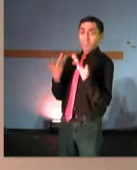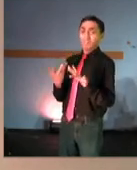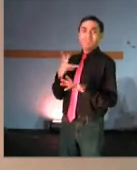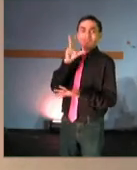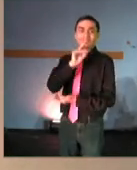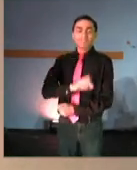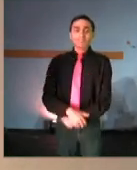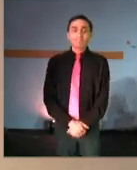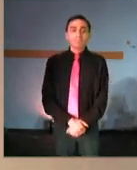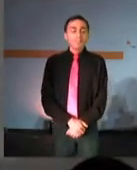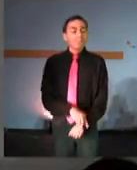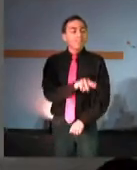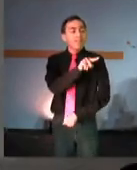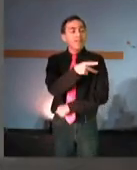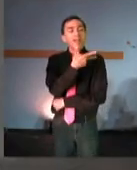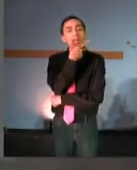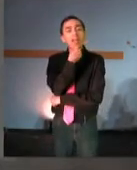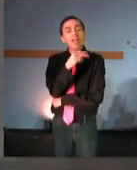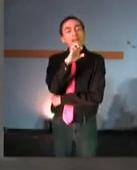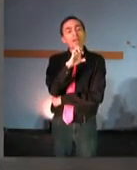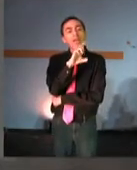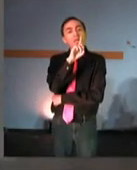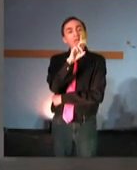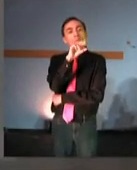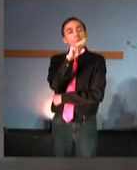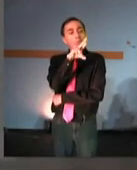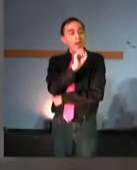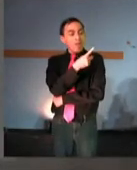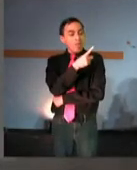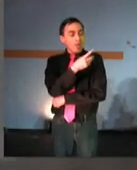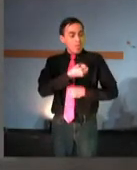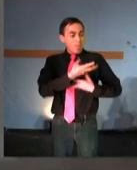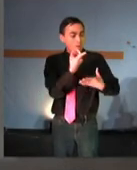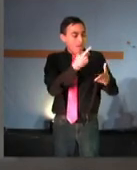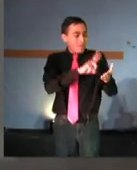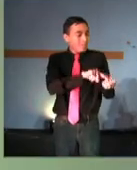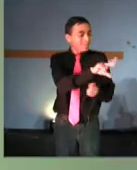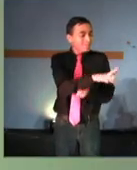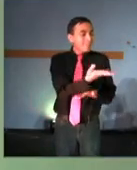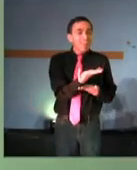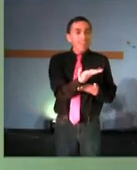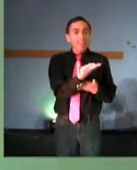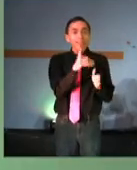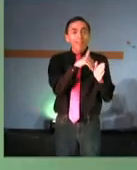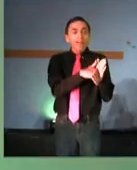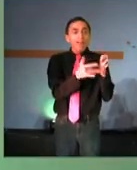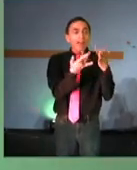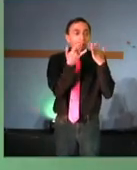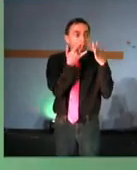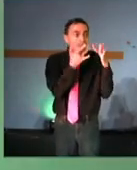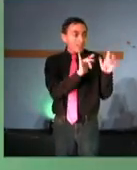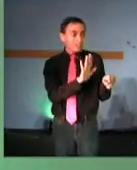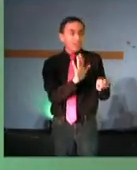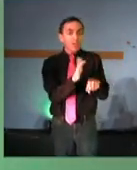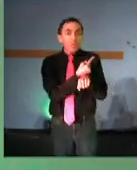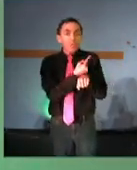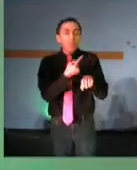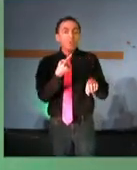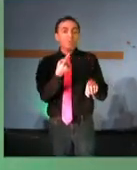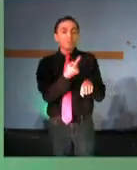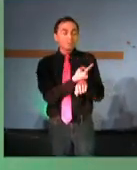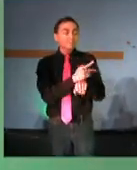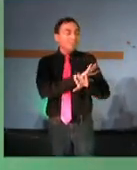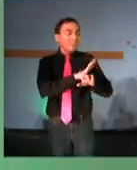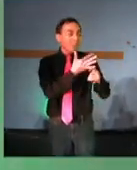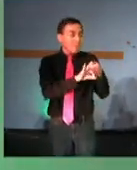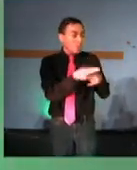dice Eduardo Galeano en su poema, y se rinde, porque al final logramos rendir la guarnición